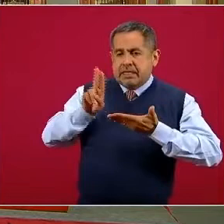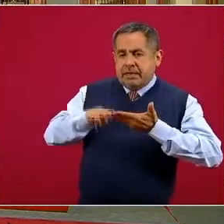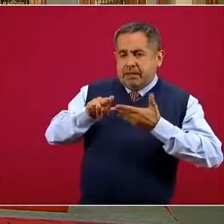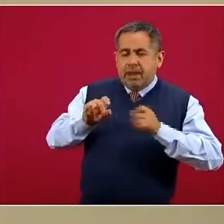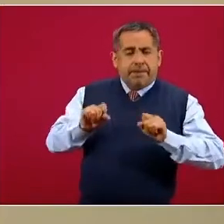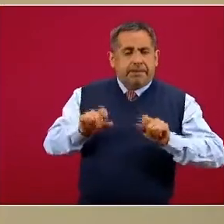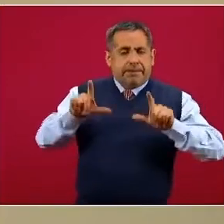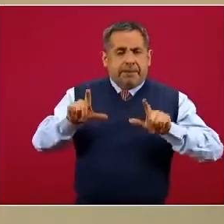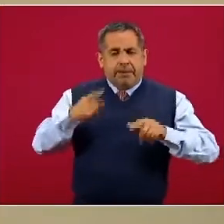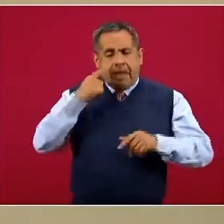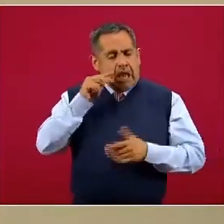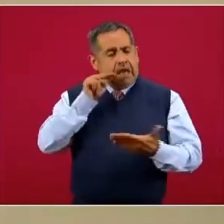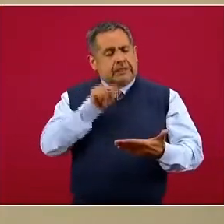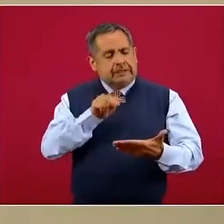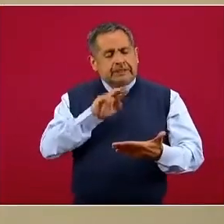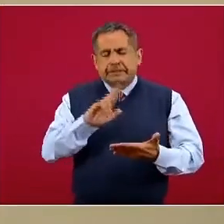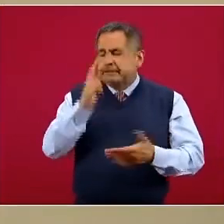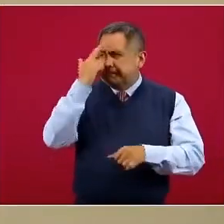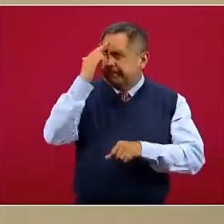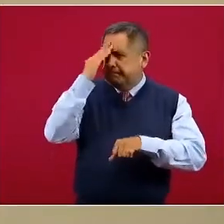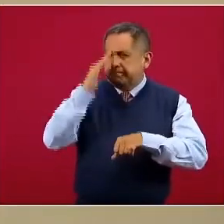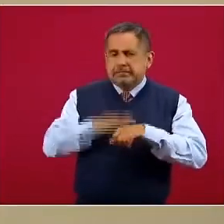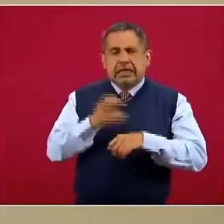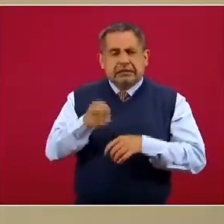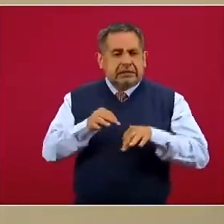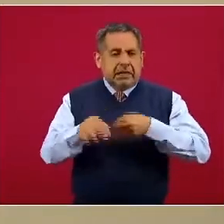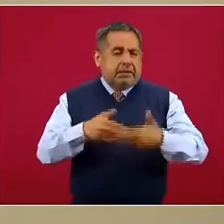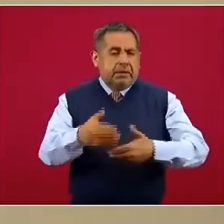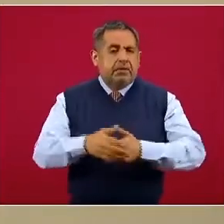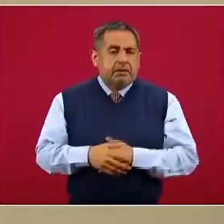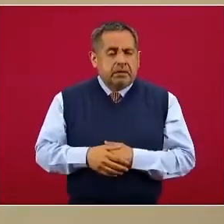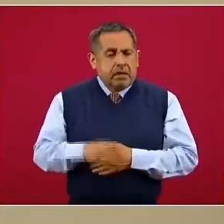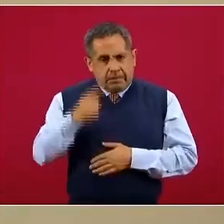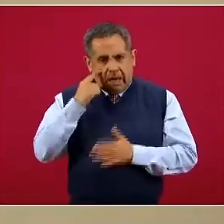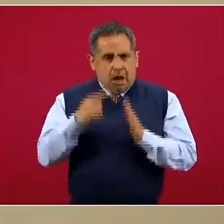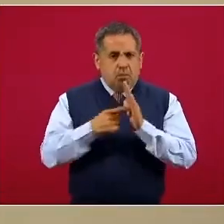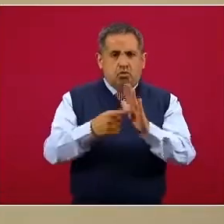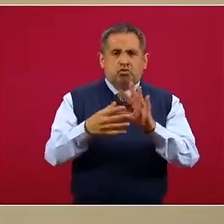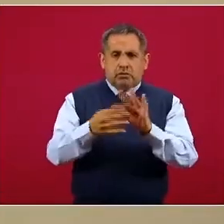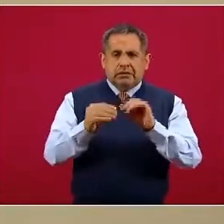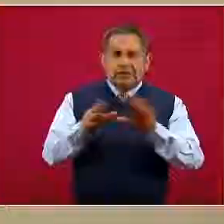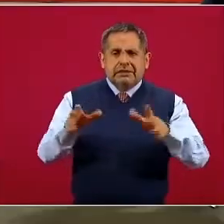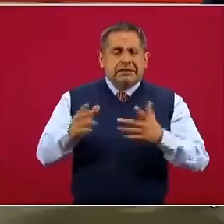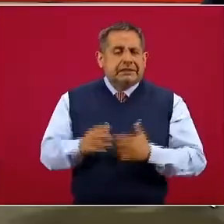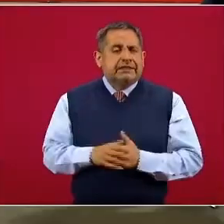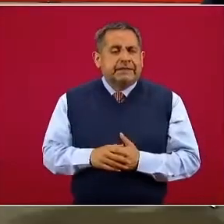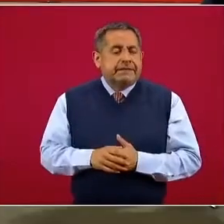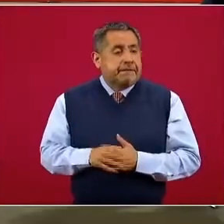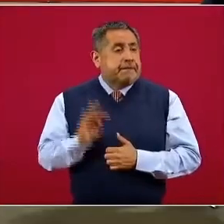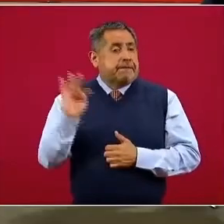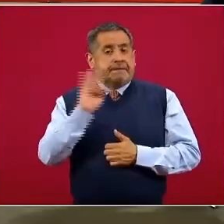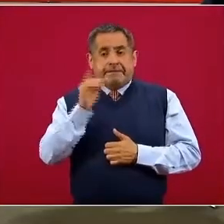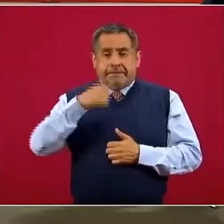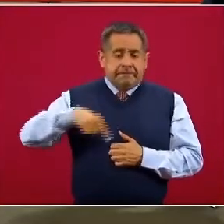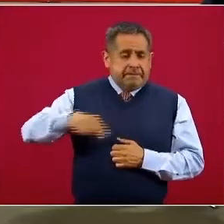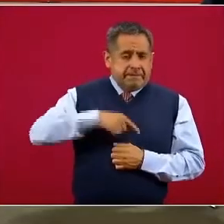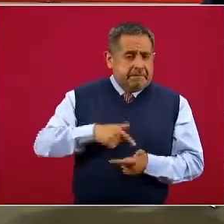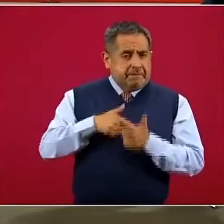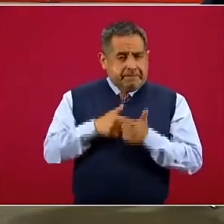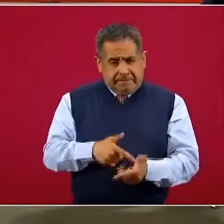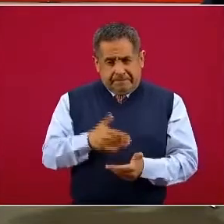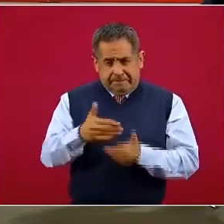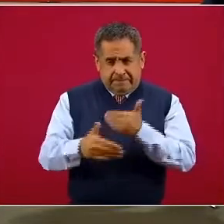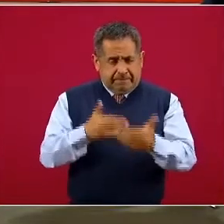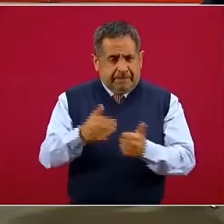visibilizar precisamente su labor y mostrar que si logramos